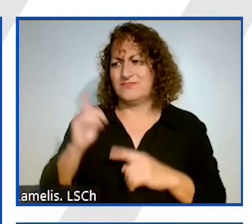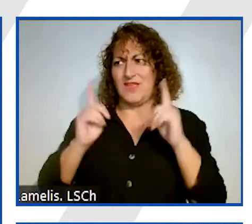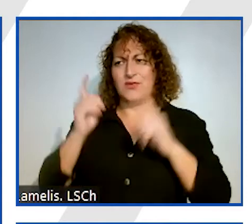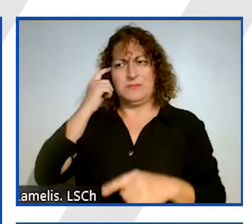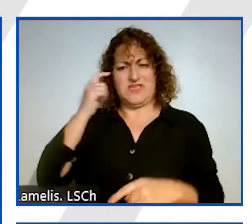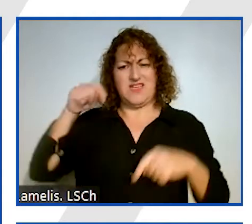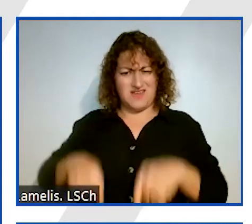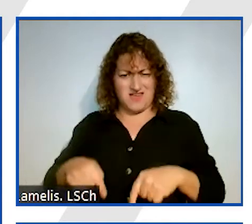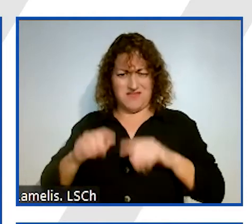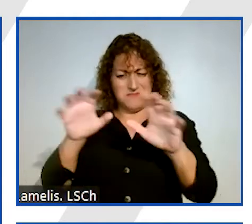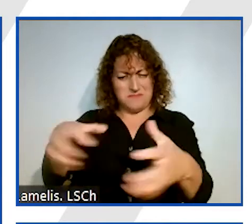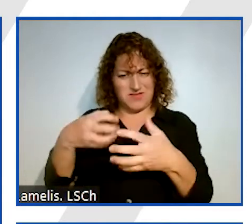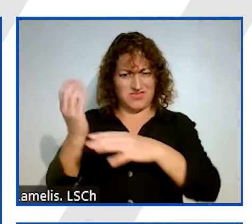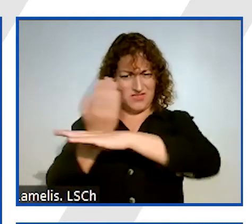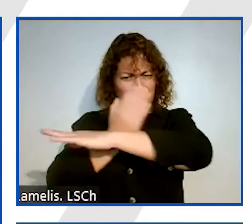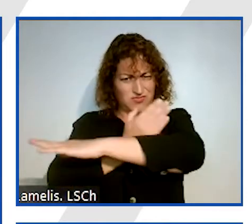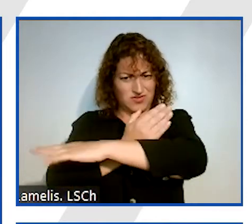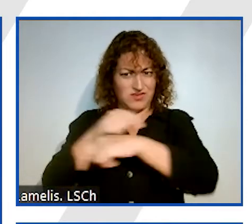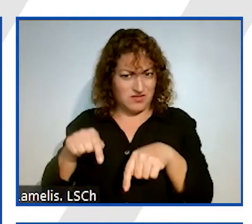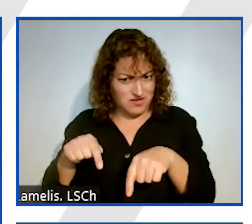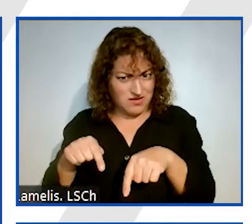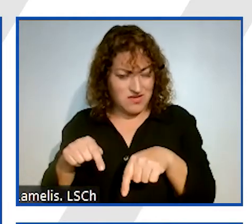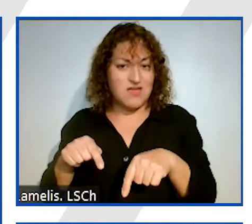comí. Ya vamos a ver.